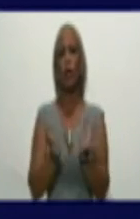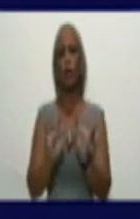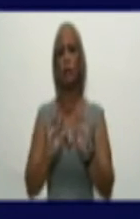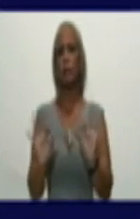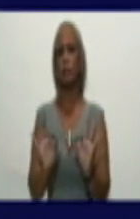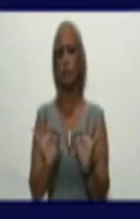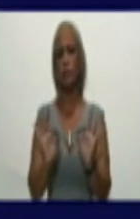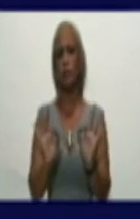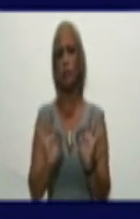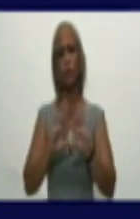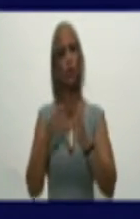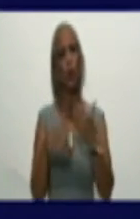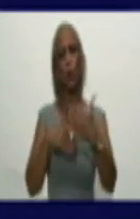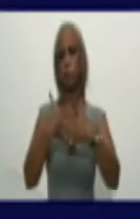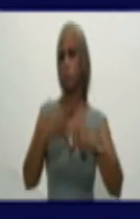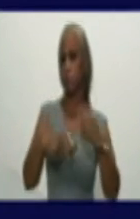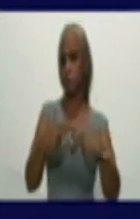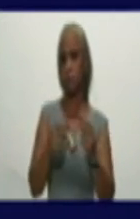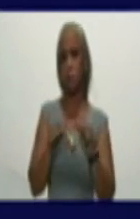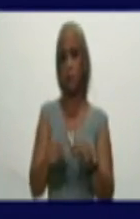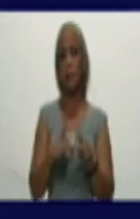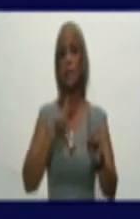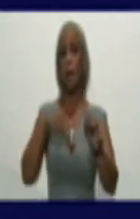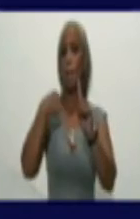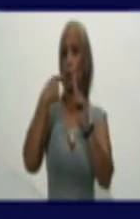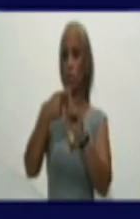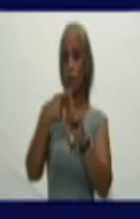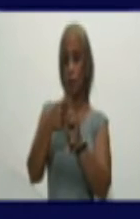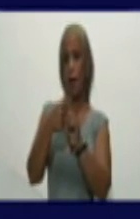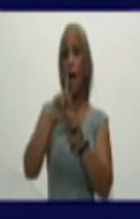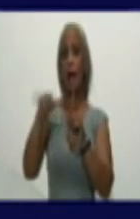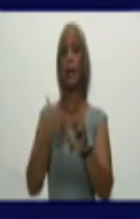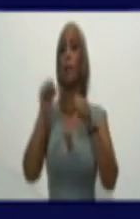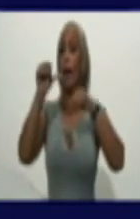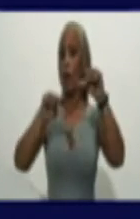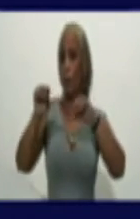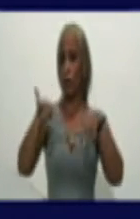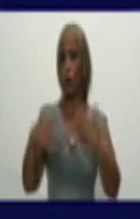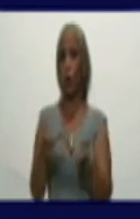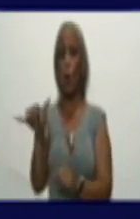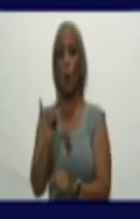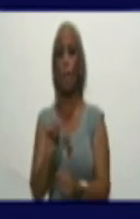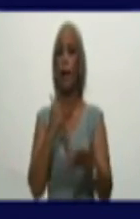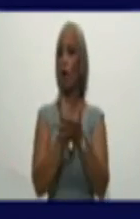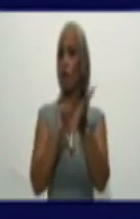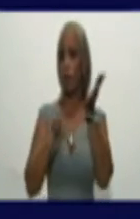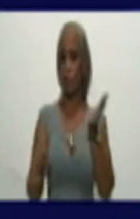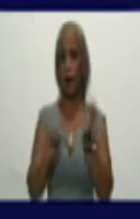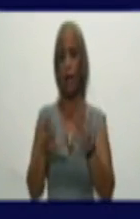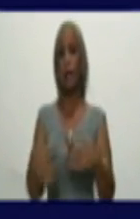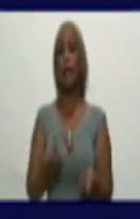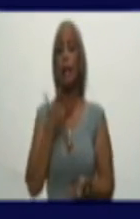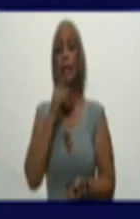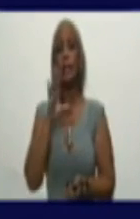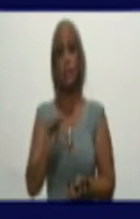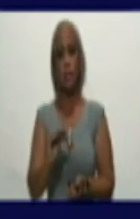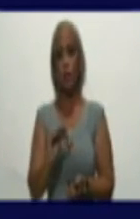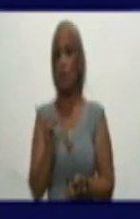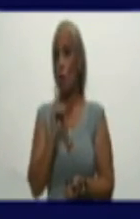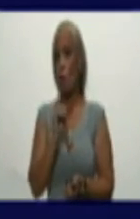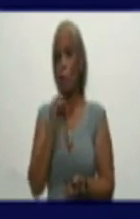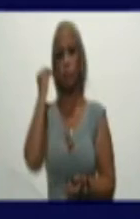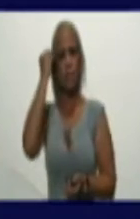las muestras que se procesan en Humeliza, las que dan positivas, hay que llevarlas al laboratorio para confirmarlas. Es decir, que no nos dejemos